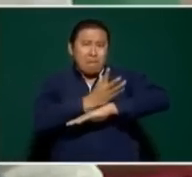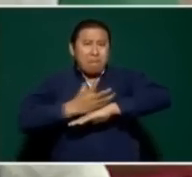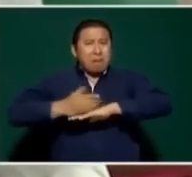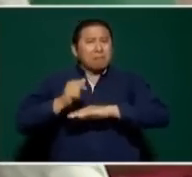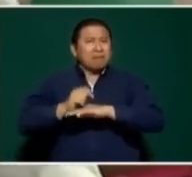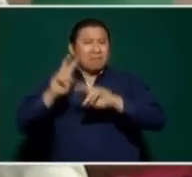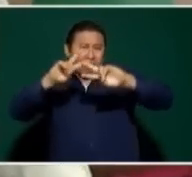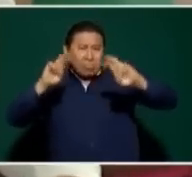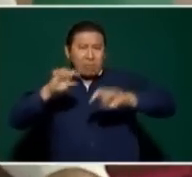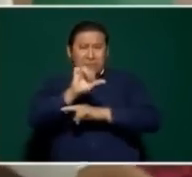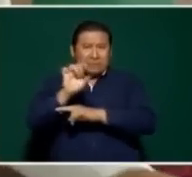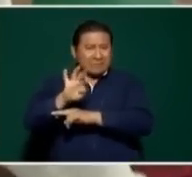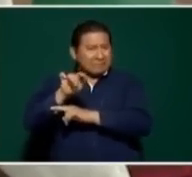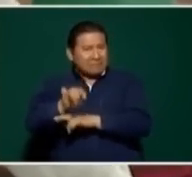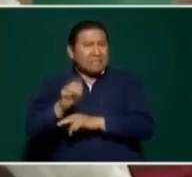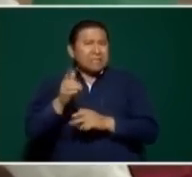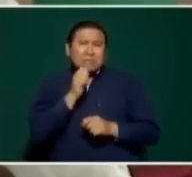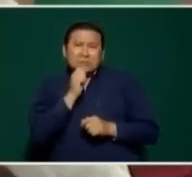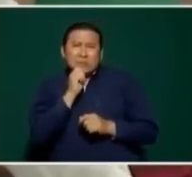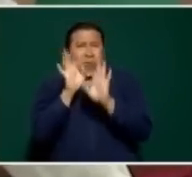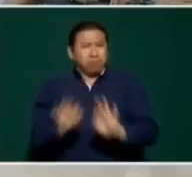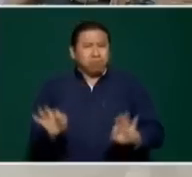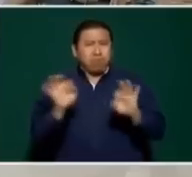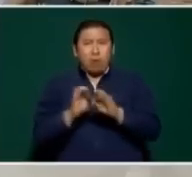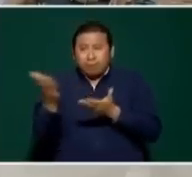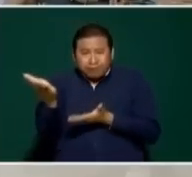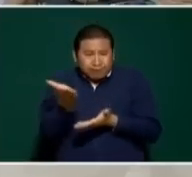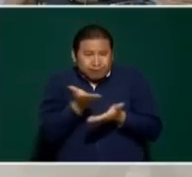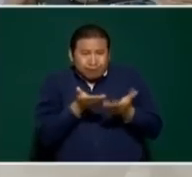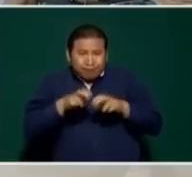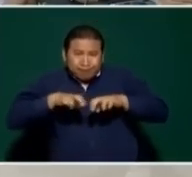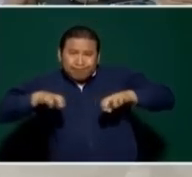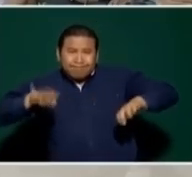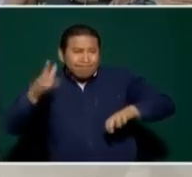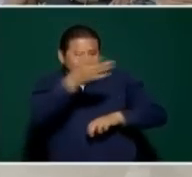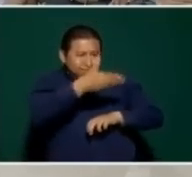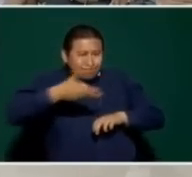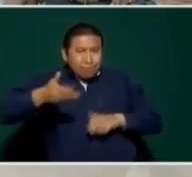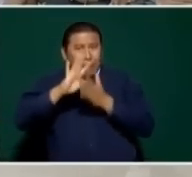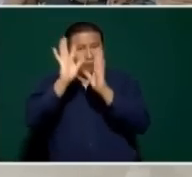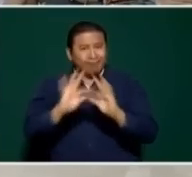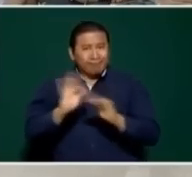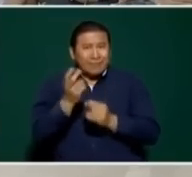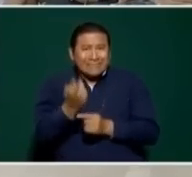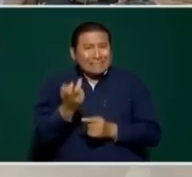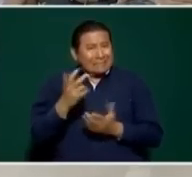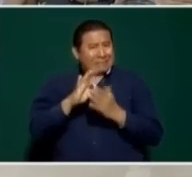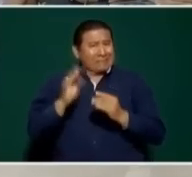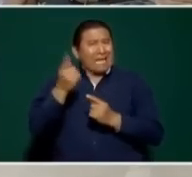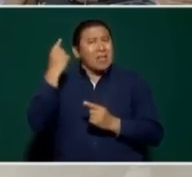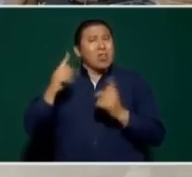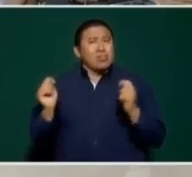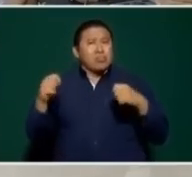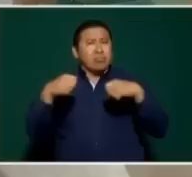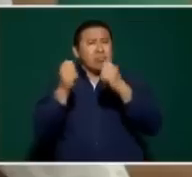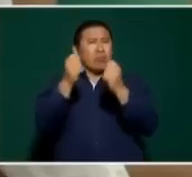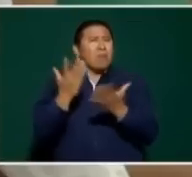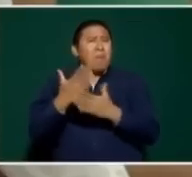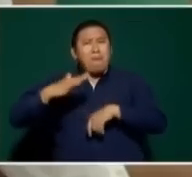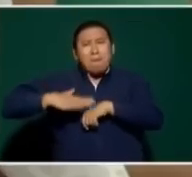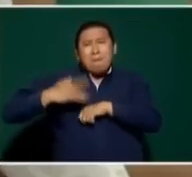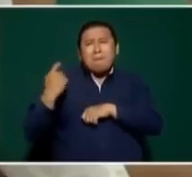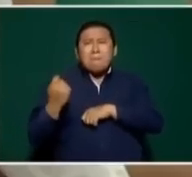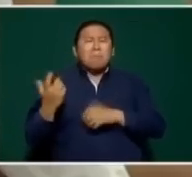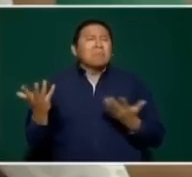del sargazo. ¿Por qué, si no es tan importante como ustedes, como usted lo está comentando y como ayer también lo decía en Tulum, ¿por qué se está